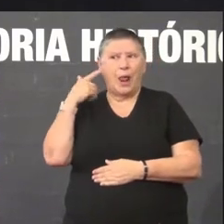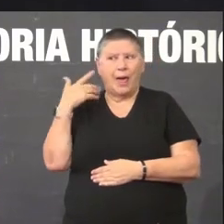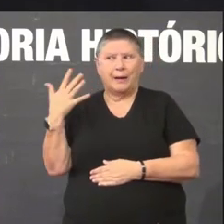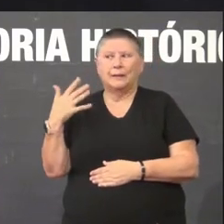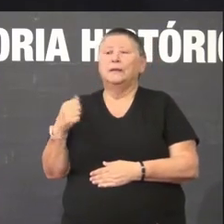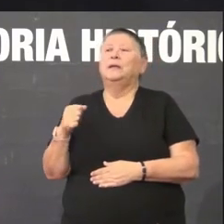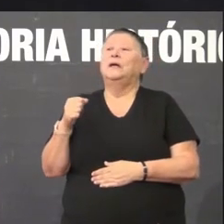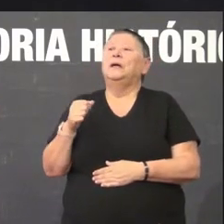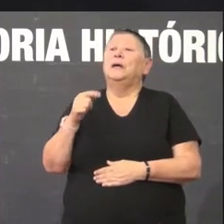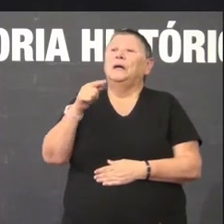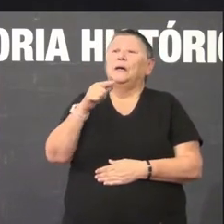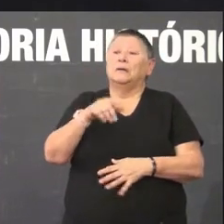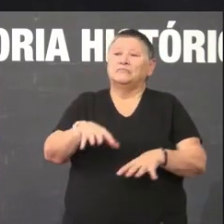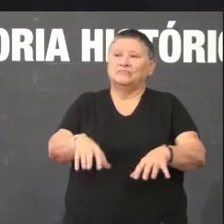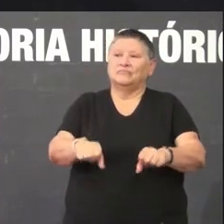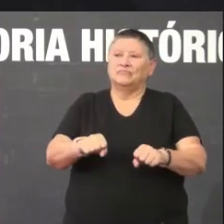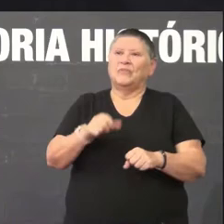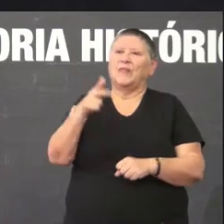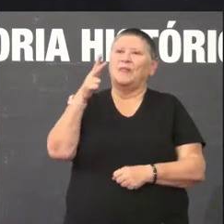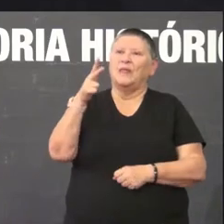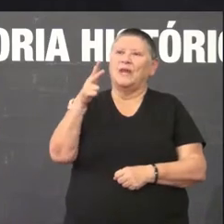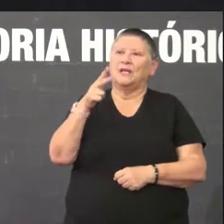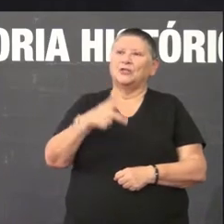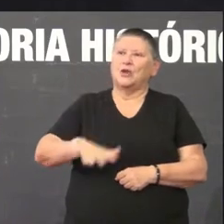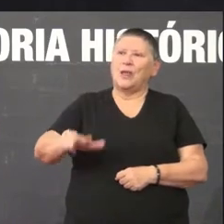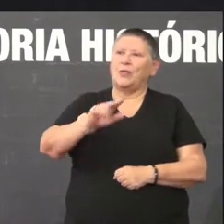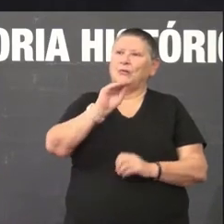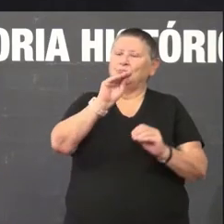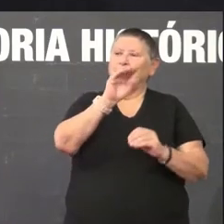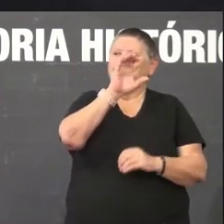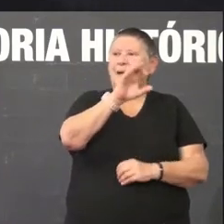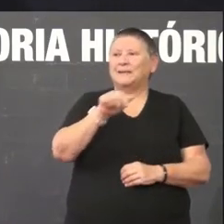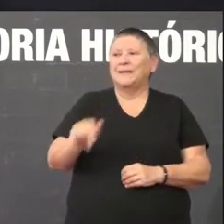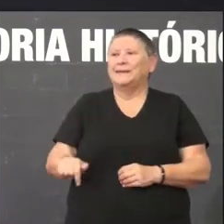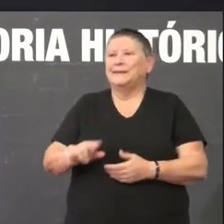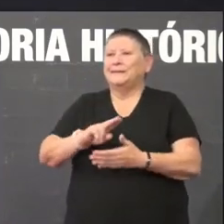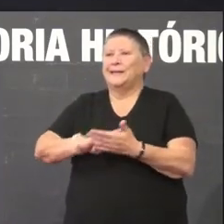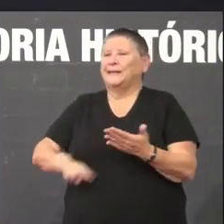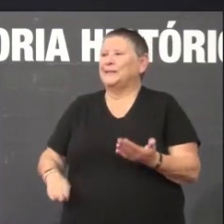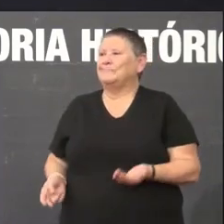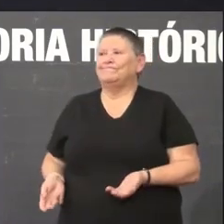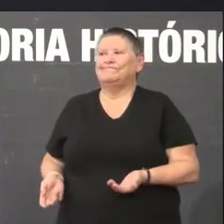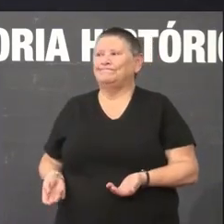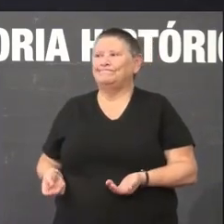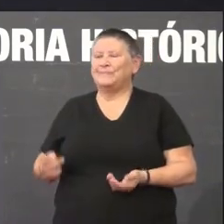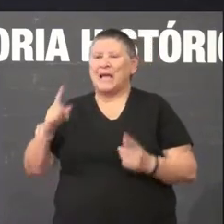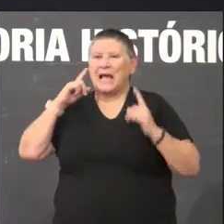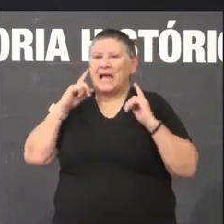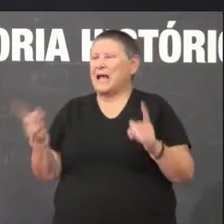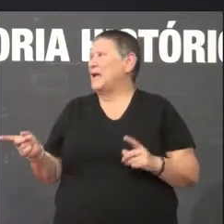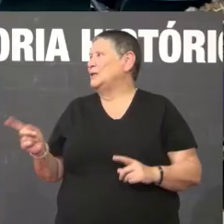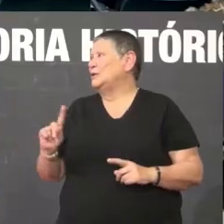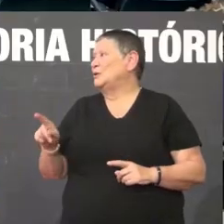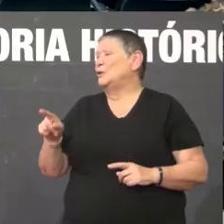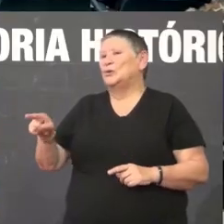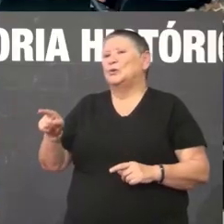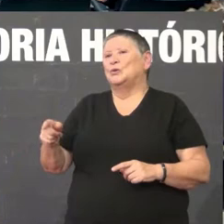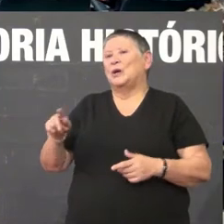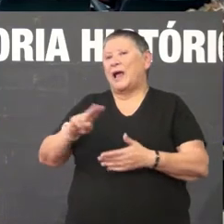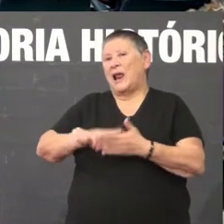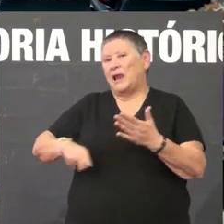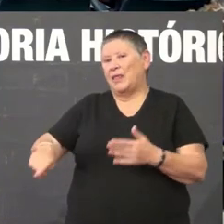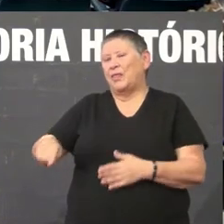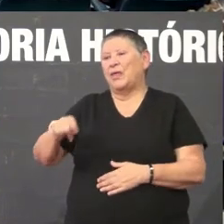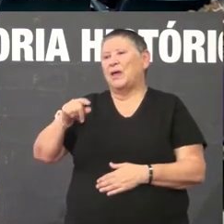país os seus dereitos nacionais. Non era o caso de Galicia, que é un pobo sometido